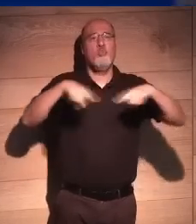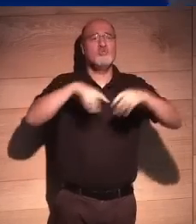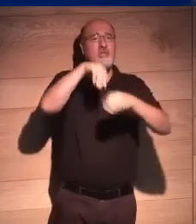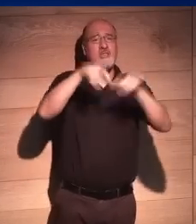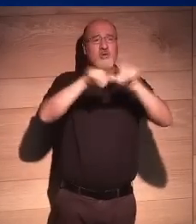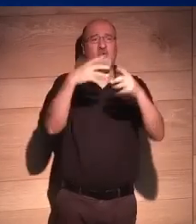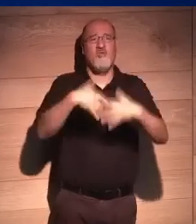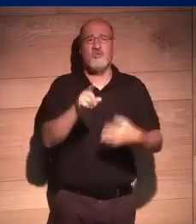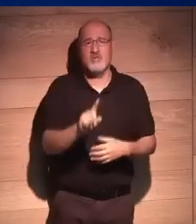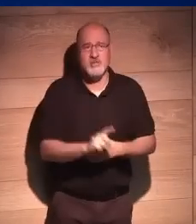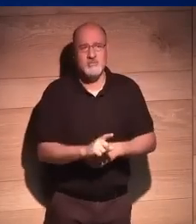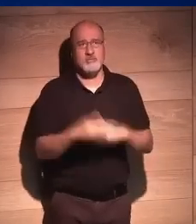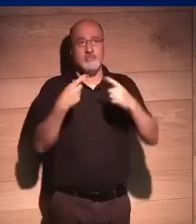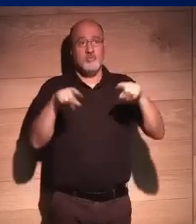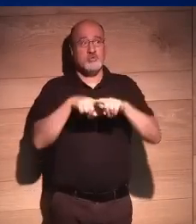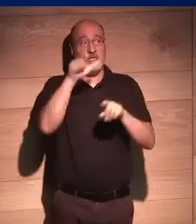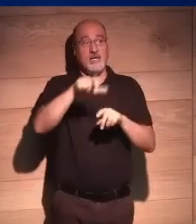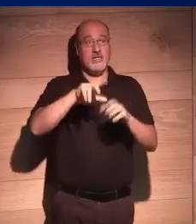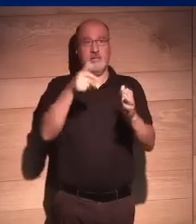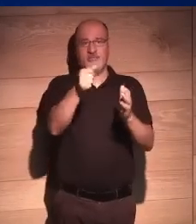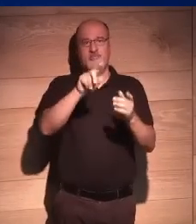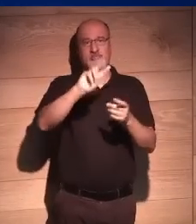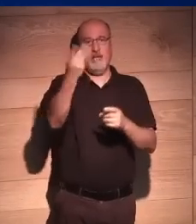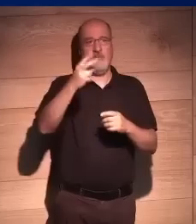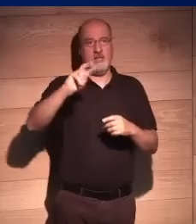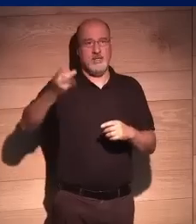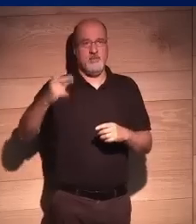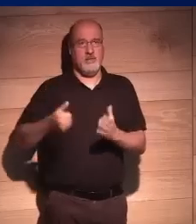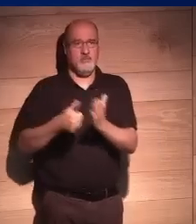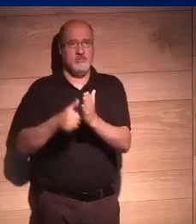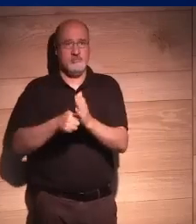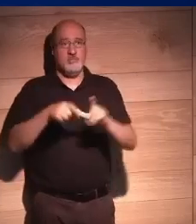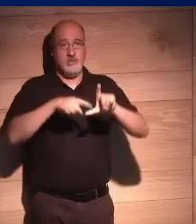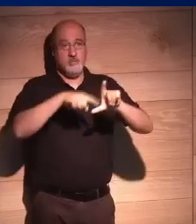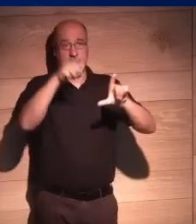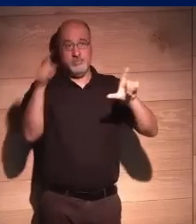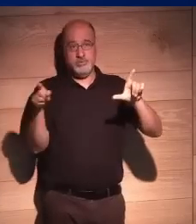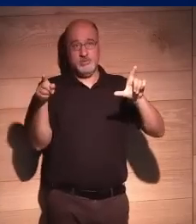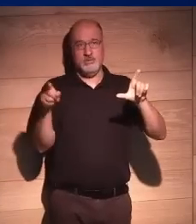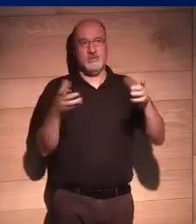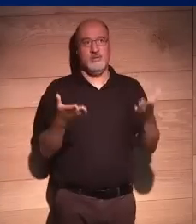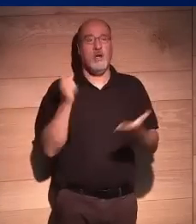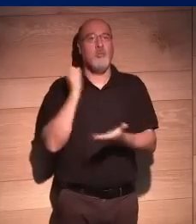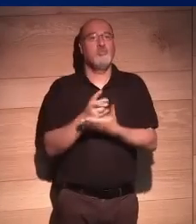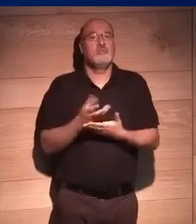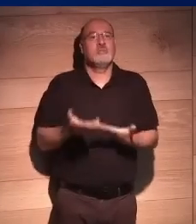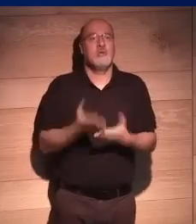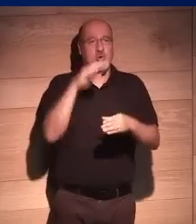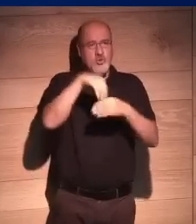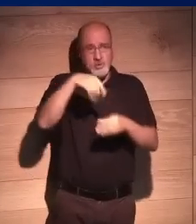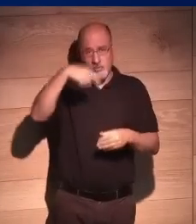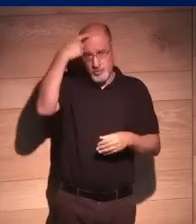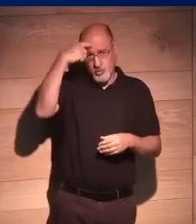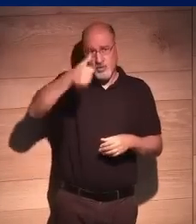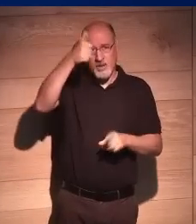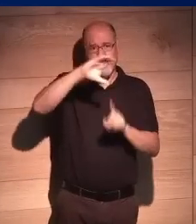televisión está comprobado que a la que hay música la gente cambia. Claro, ellos tienen la curva y ¿quién apuesta? Pues claro, contenidos más